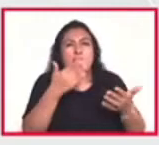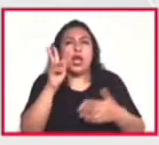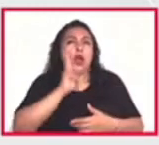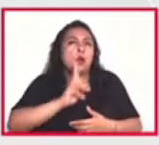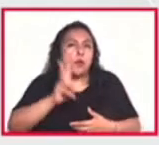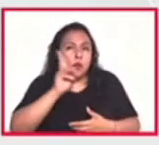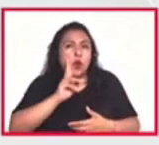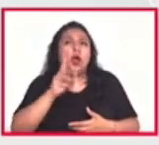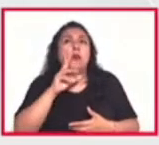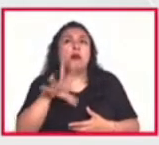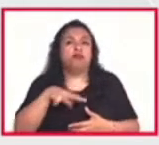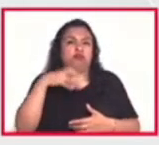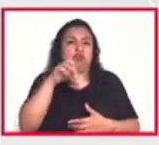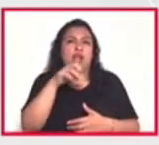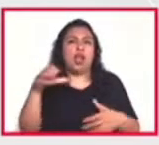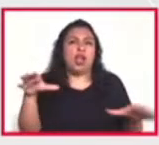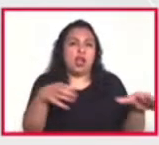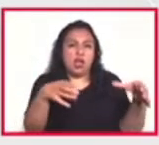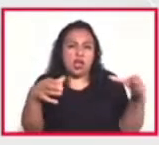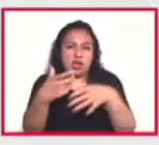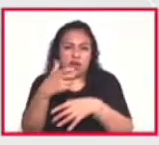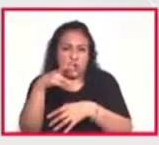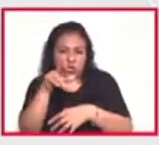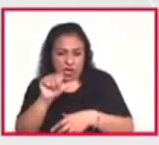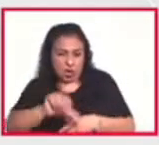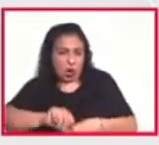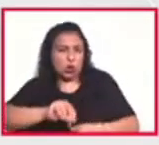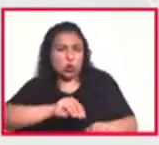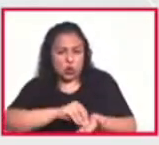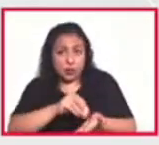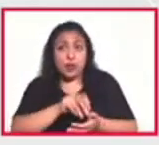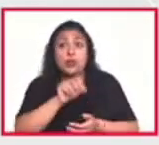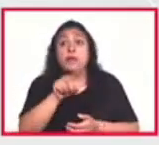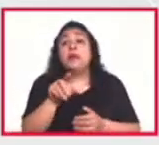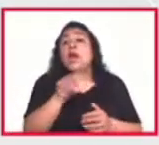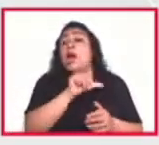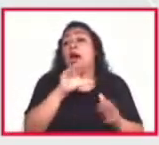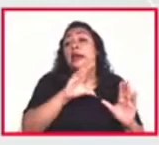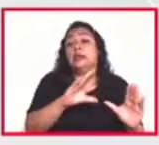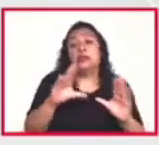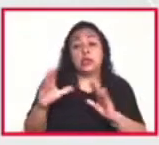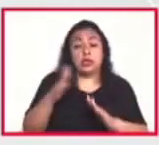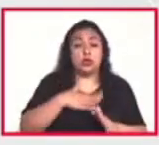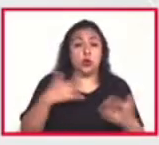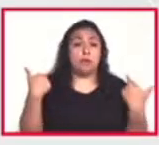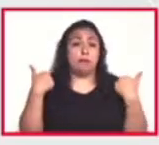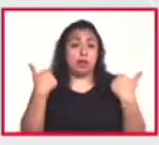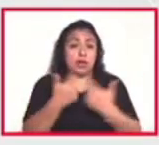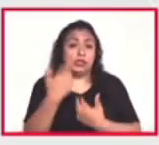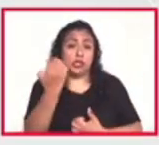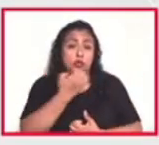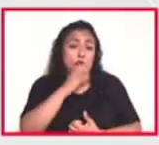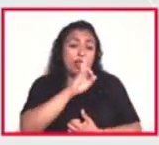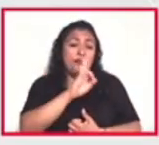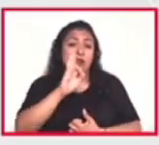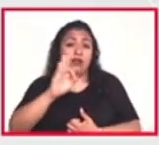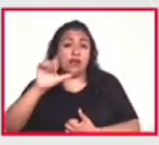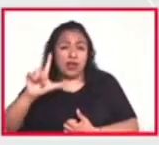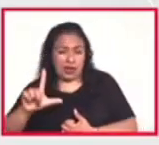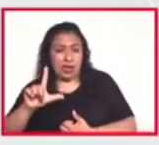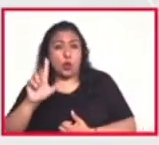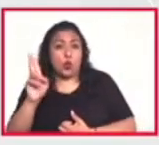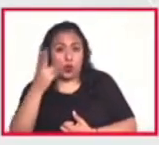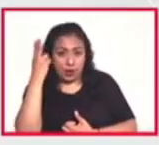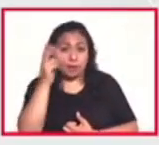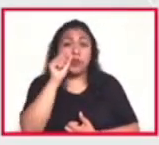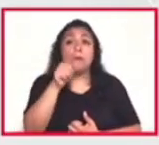que ha desafiado los géneros literarios de aún hoy en día, hasta en lo académico como docente de la Facultad de Filosofía y Letras de la UNAM y como